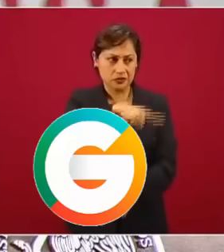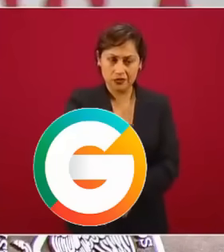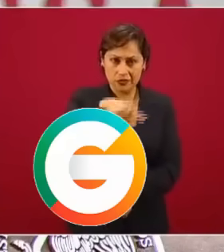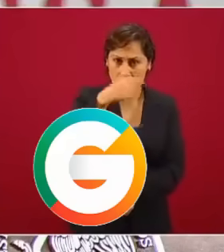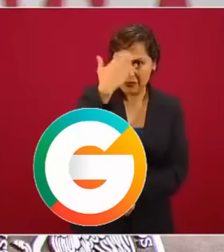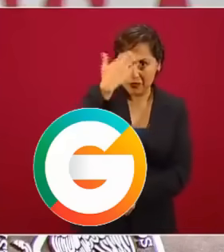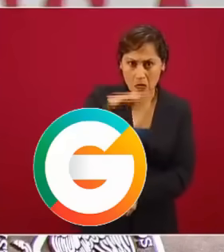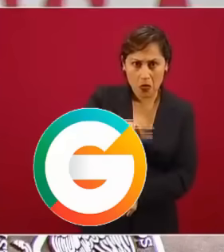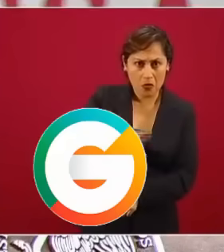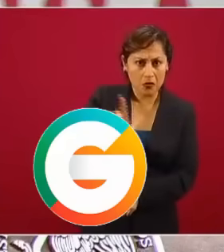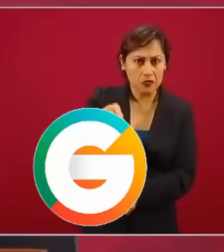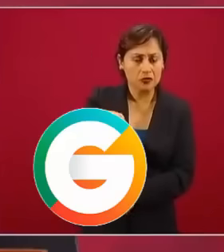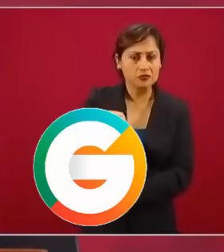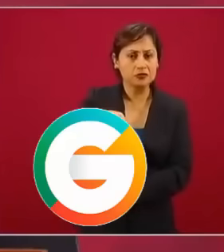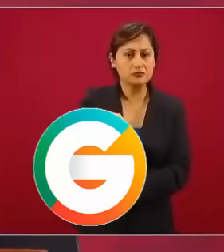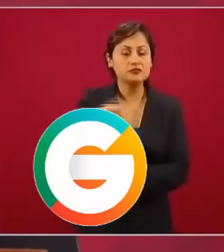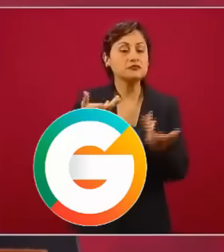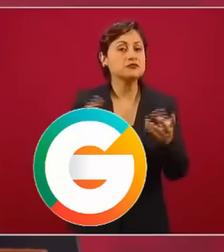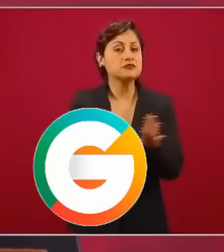puede